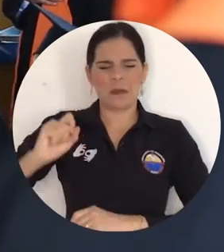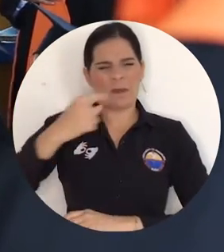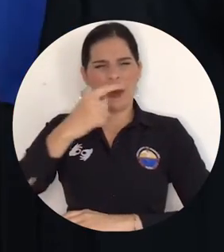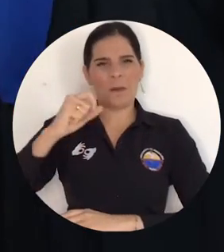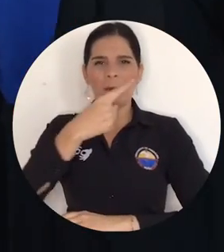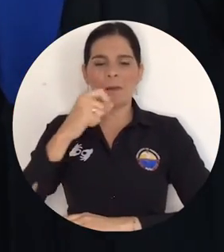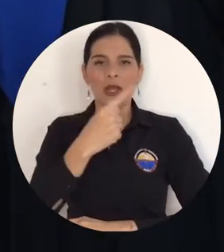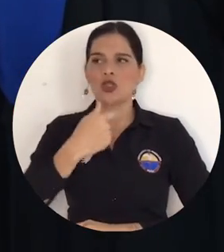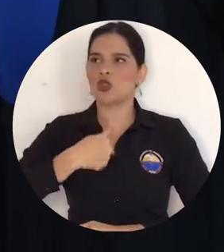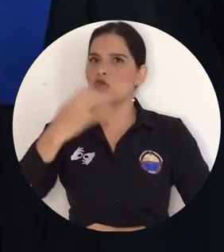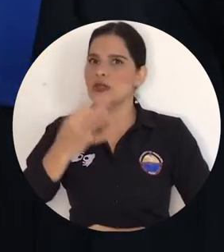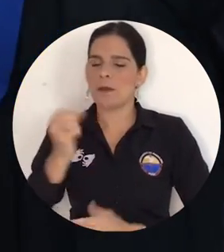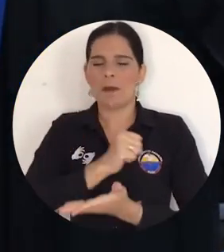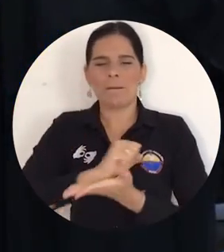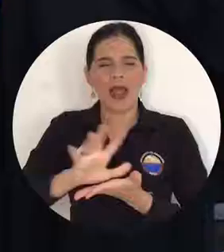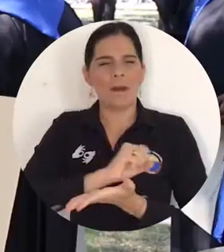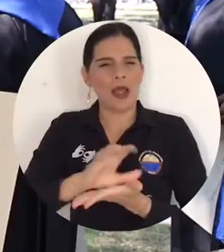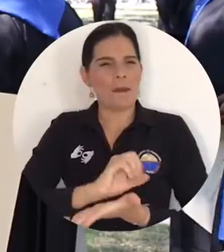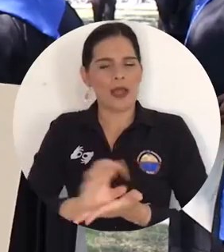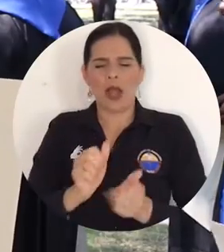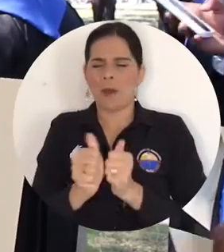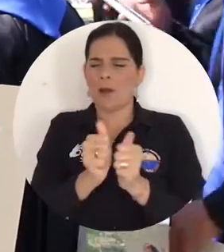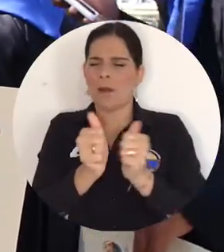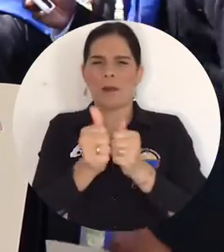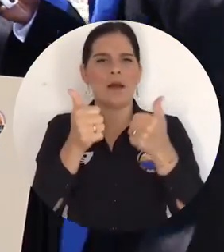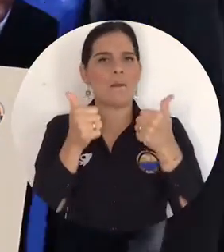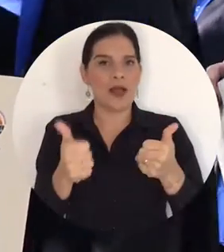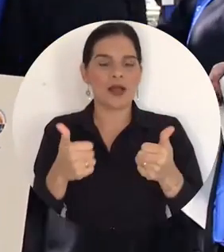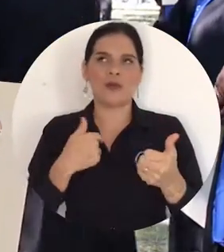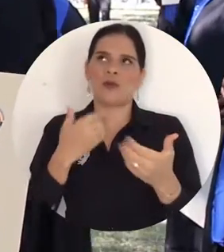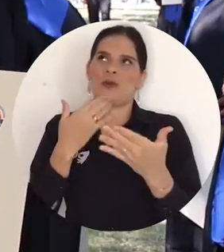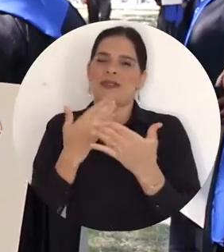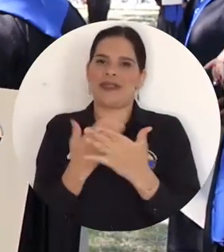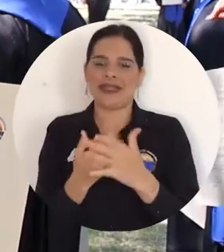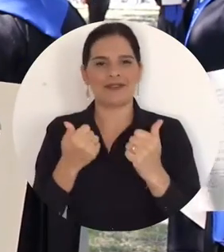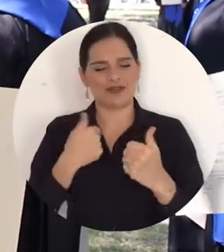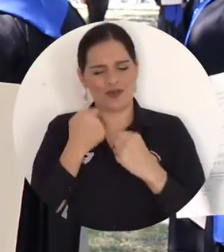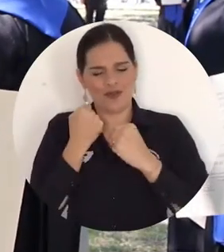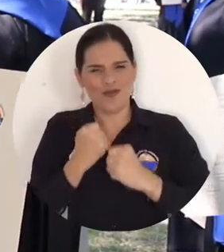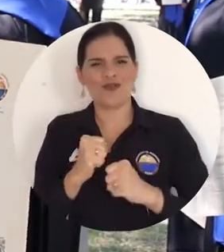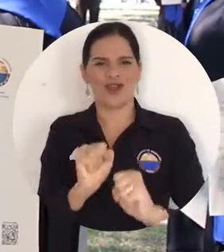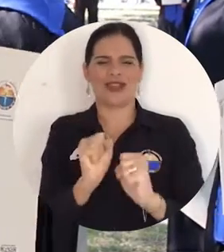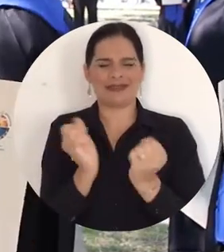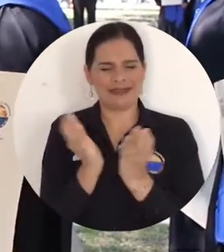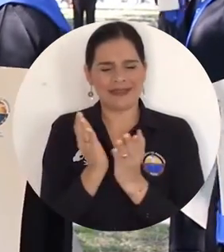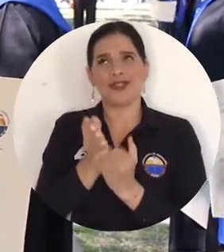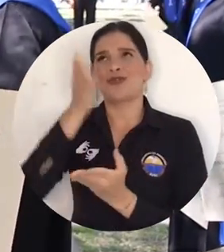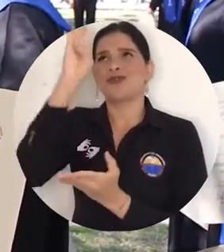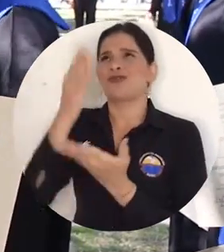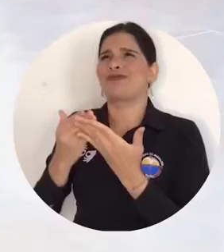los primeros puestos me mantuve década casi toda mi carrera y gracias a eso mismo a mi esmero a la